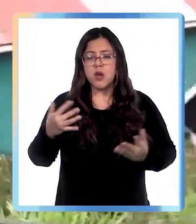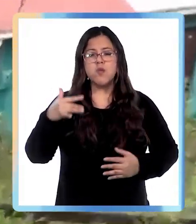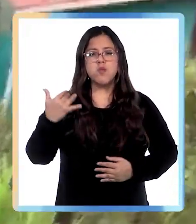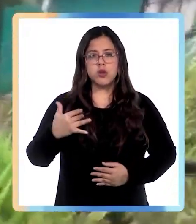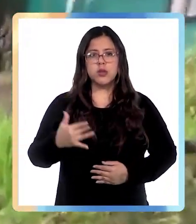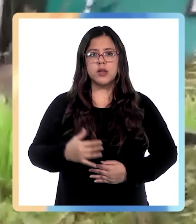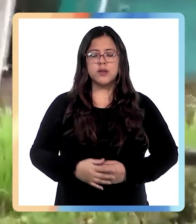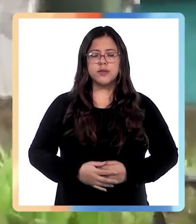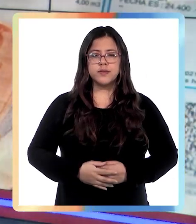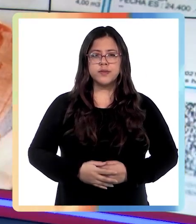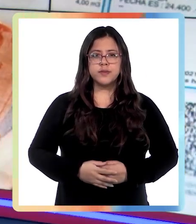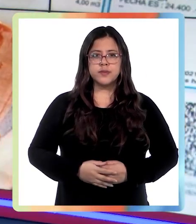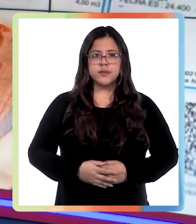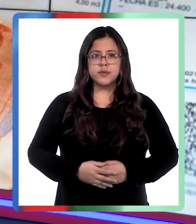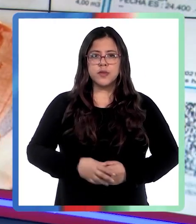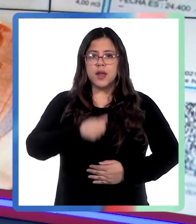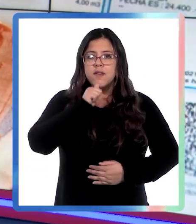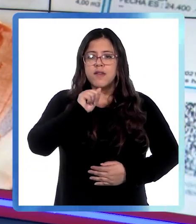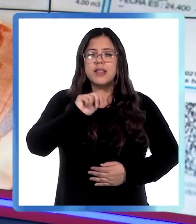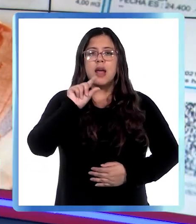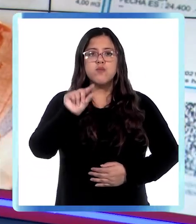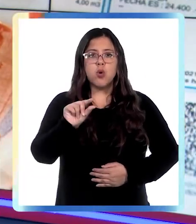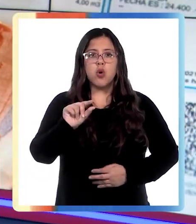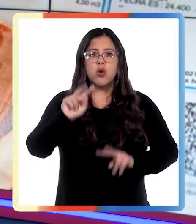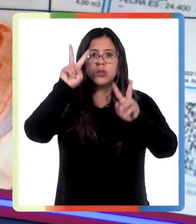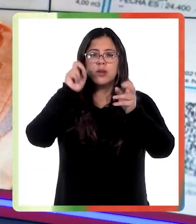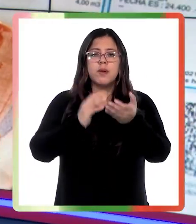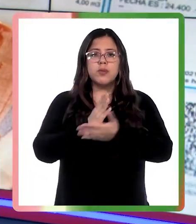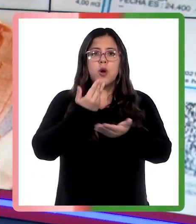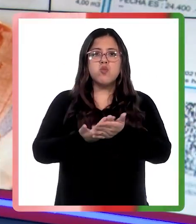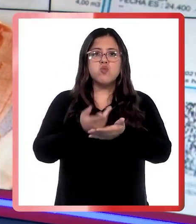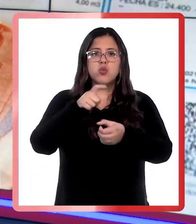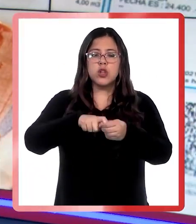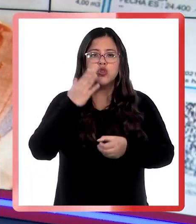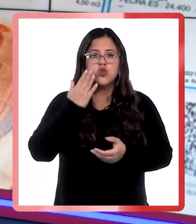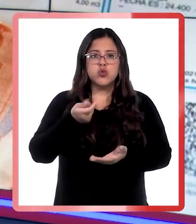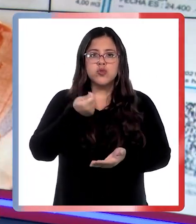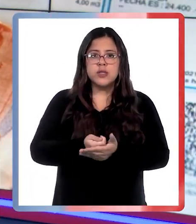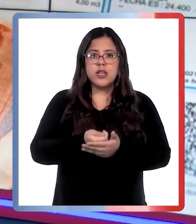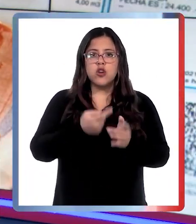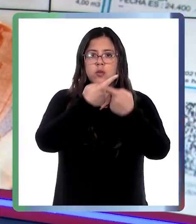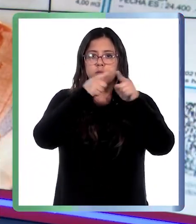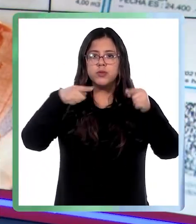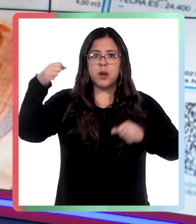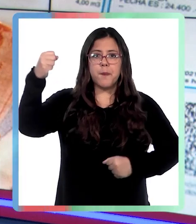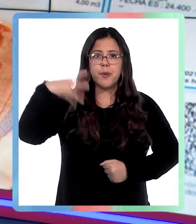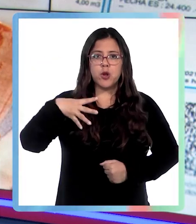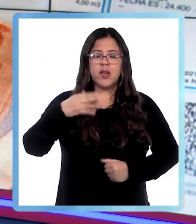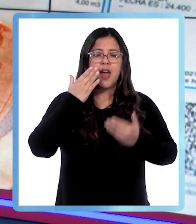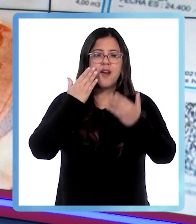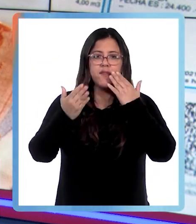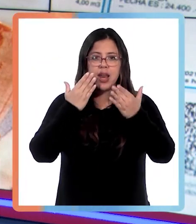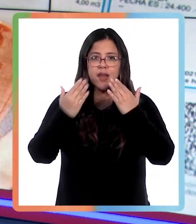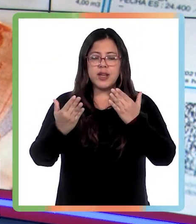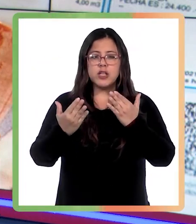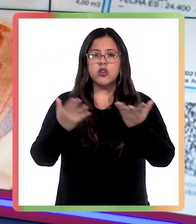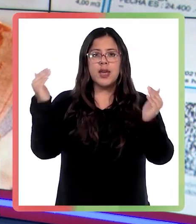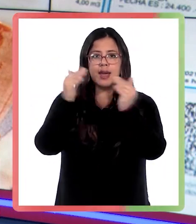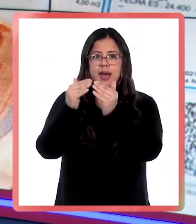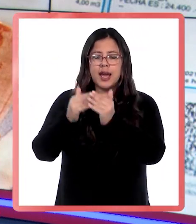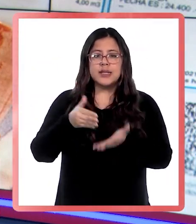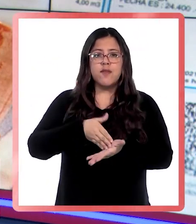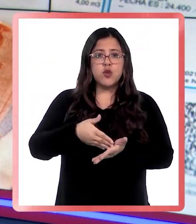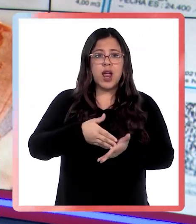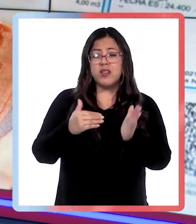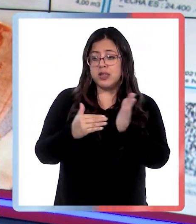es vital quedan pocos días para el inicio de las postulaciones al subsidio eléctrico un beneficio con el que los